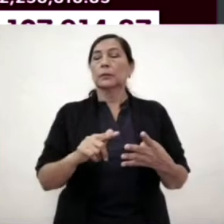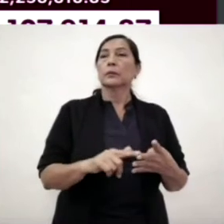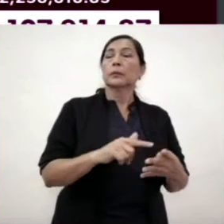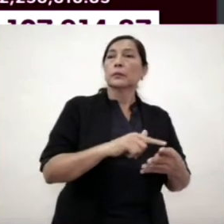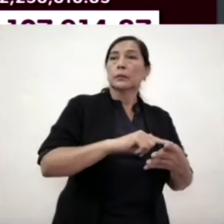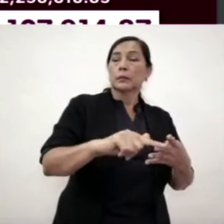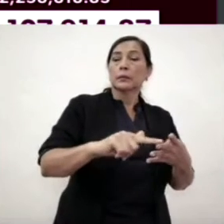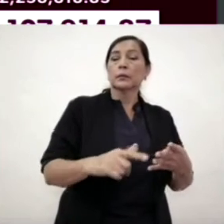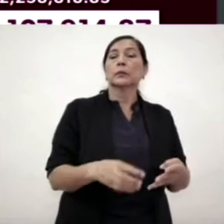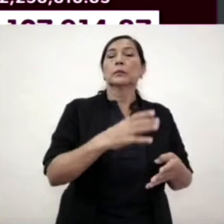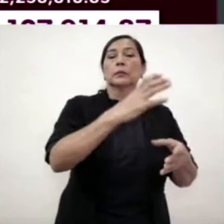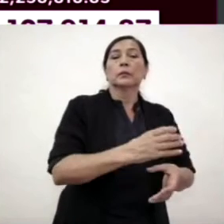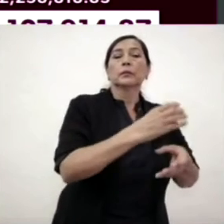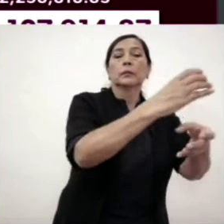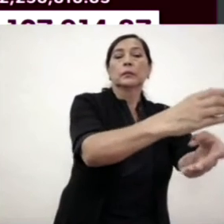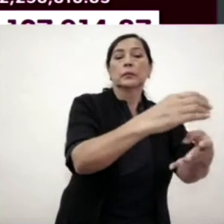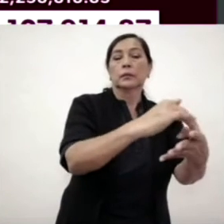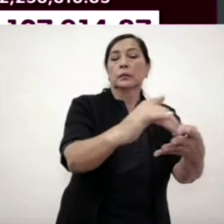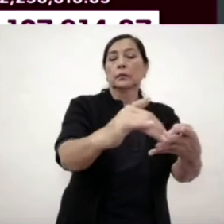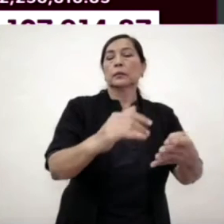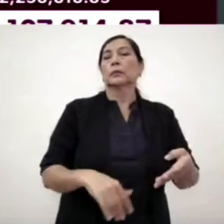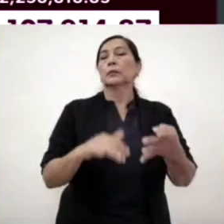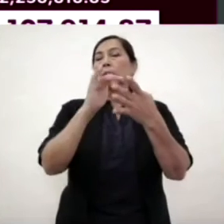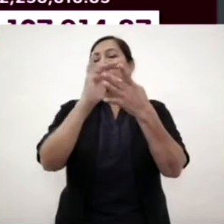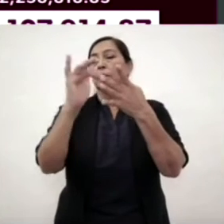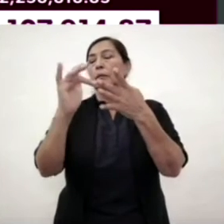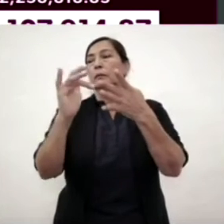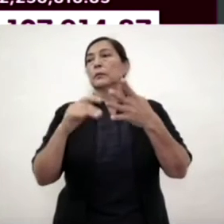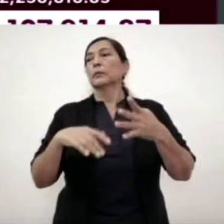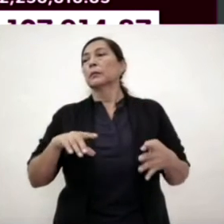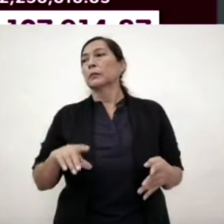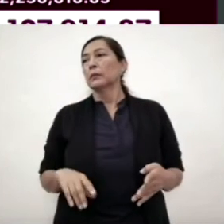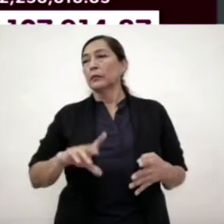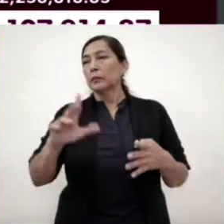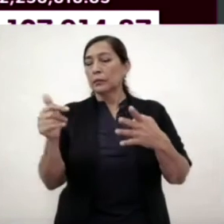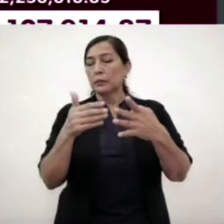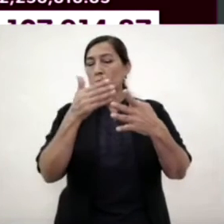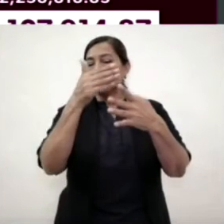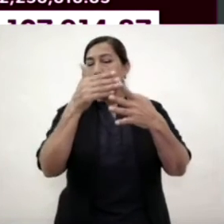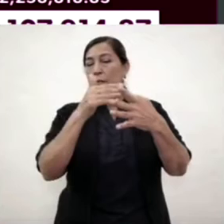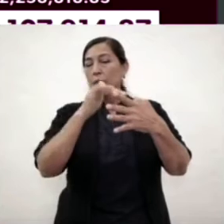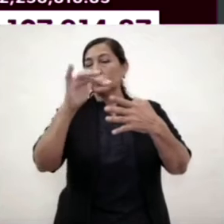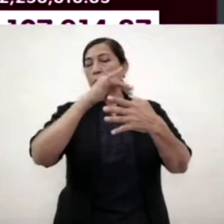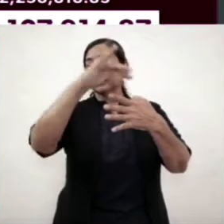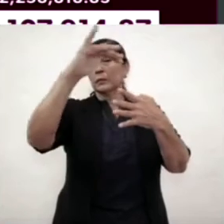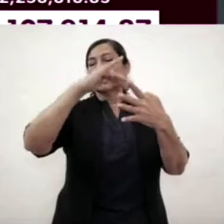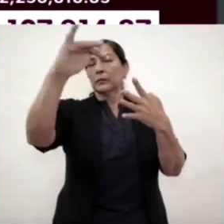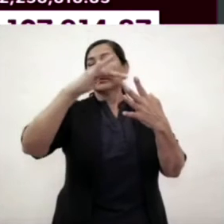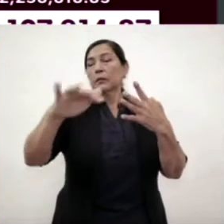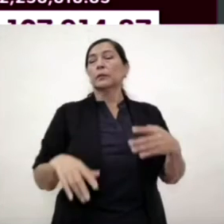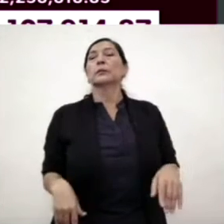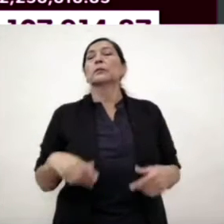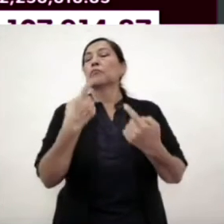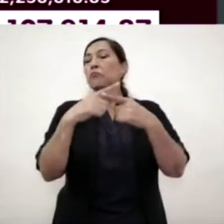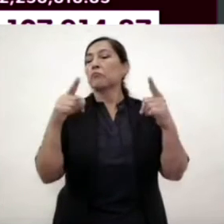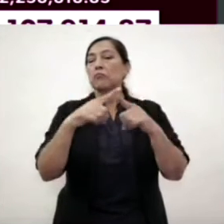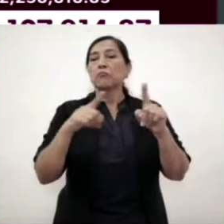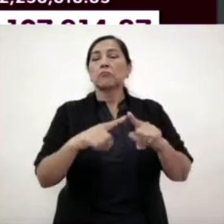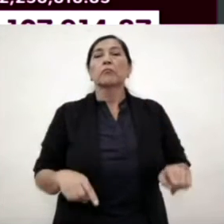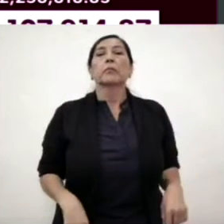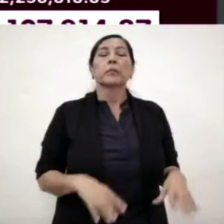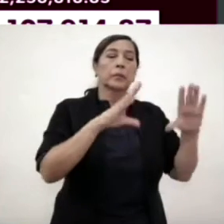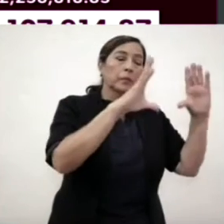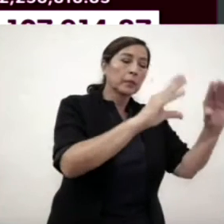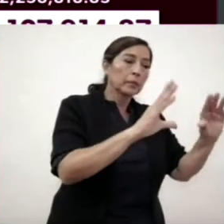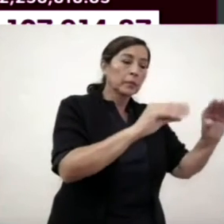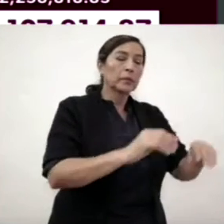2.474.500. Cuando revisé el expediente, viene desglosado en varias capacitaciones. Una, por